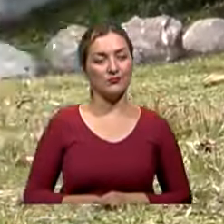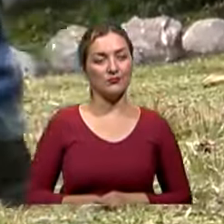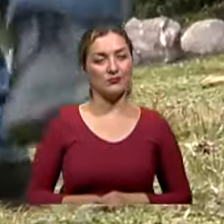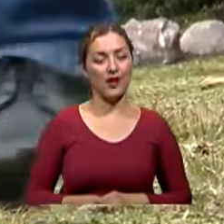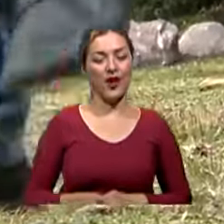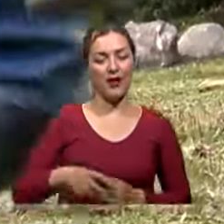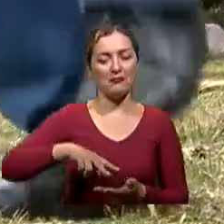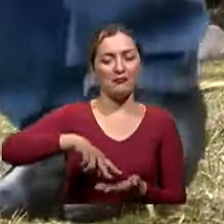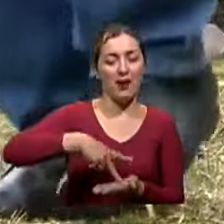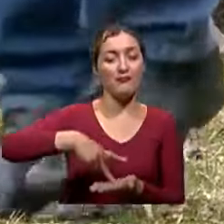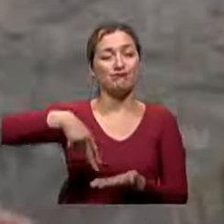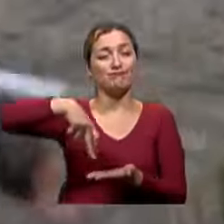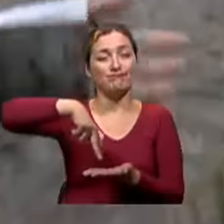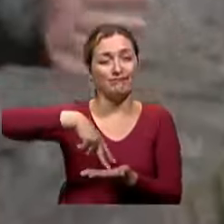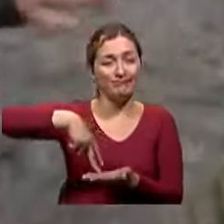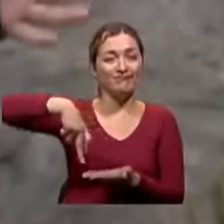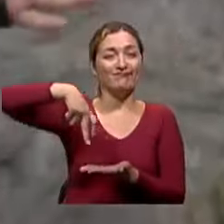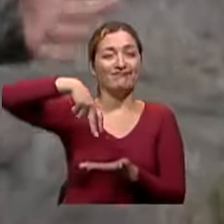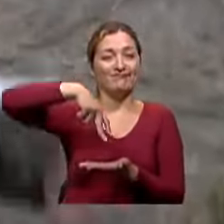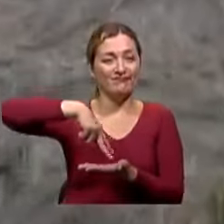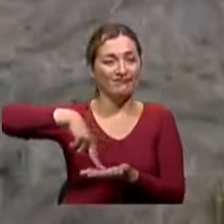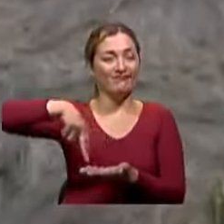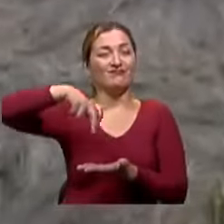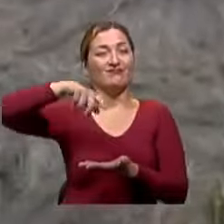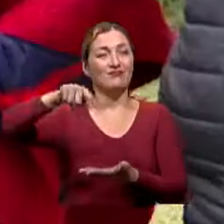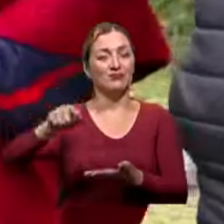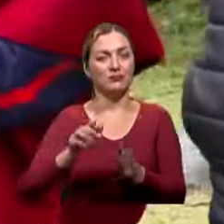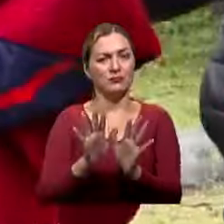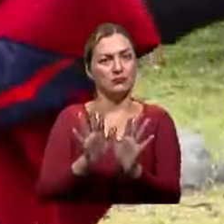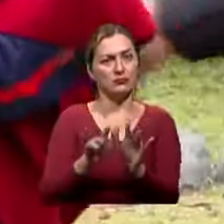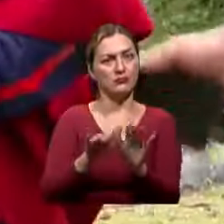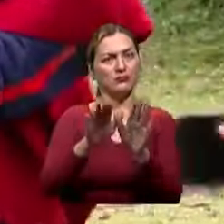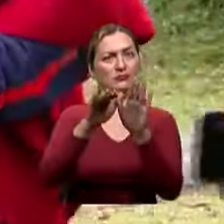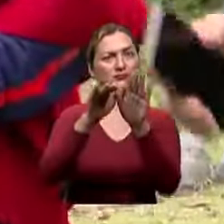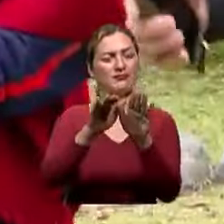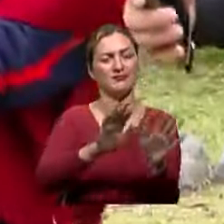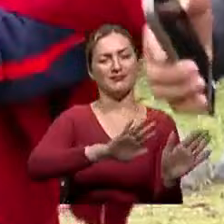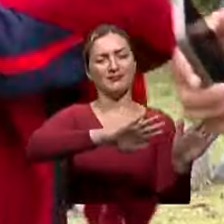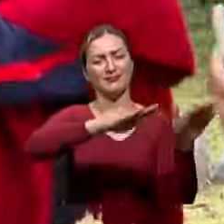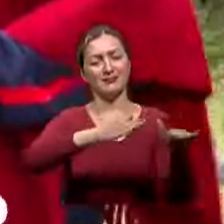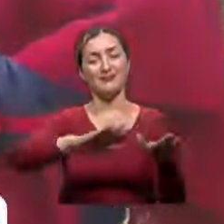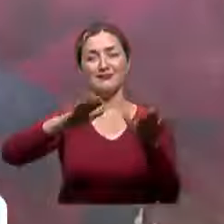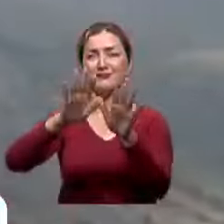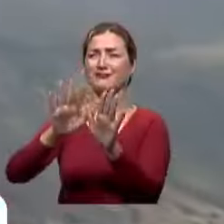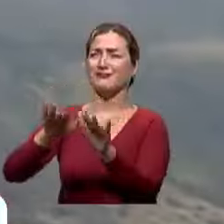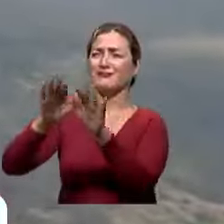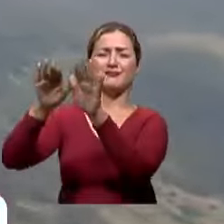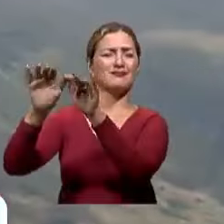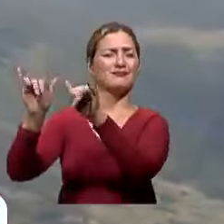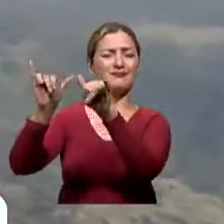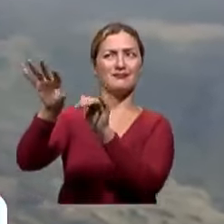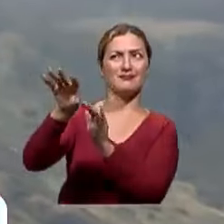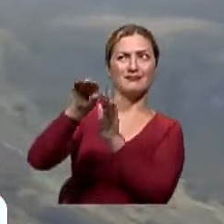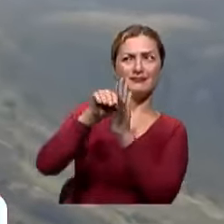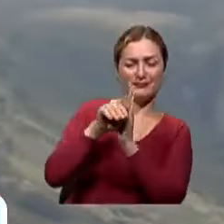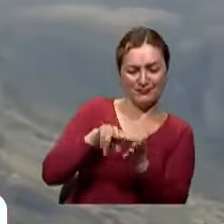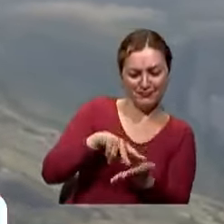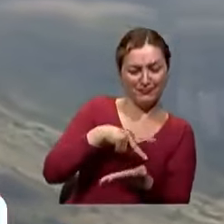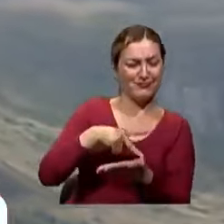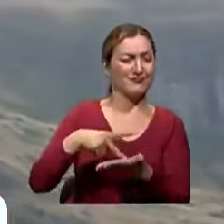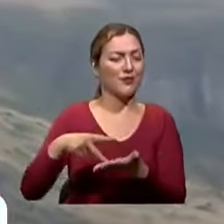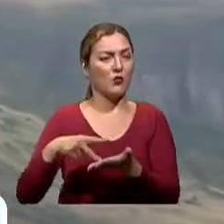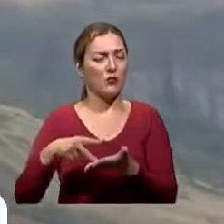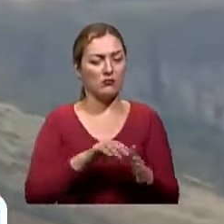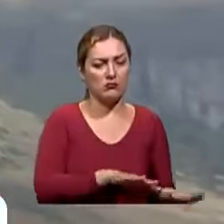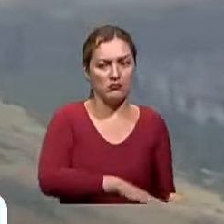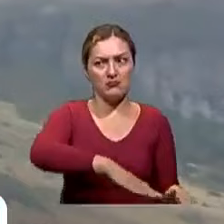Al ritmo del baile curiquingue, una emblemática ave de los Andes, llegamos a la comunidad Yataputzán, situada a más de